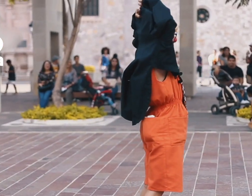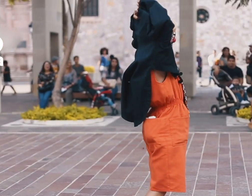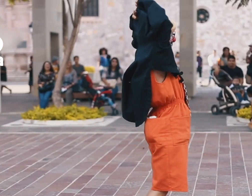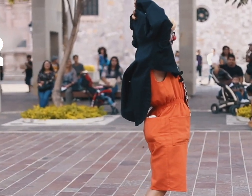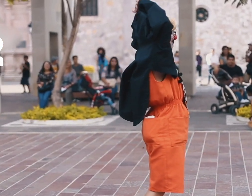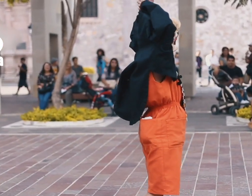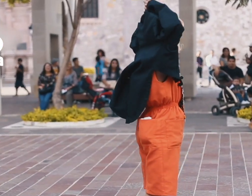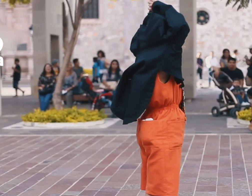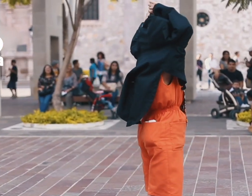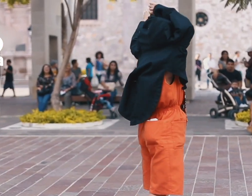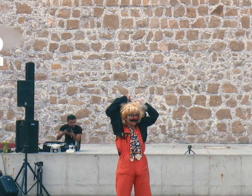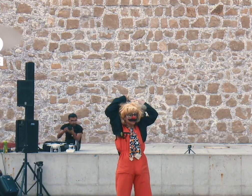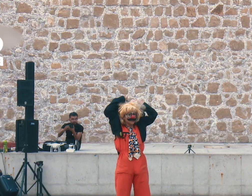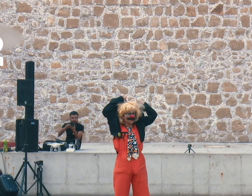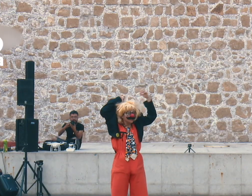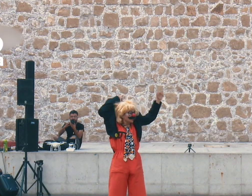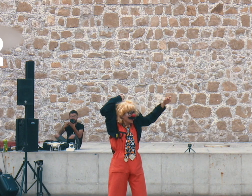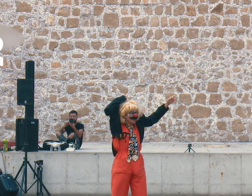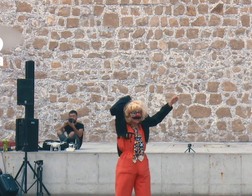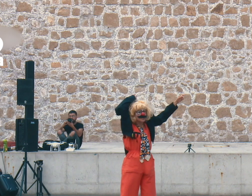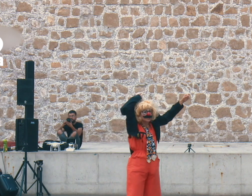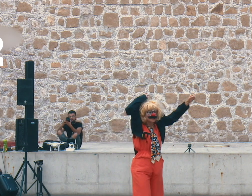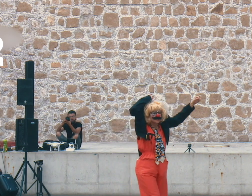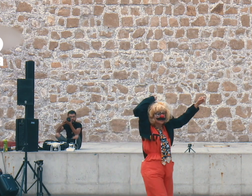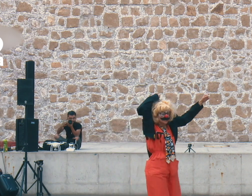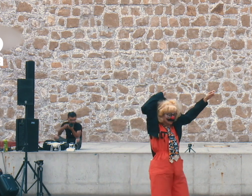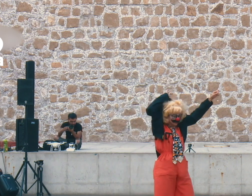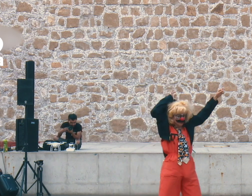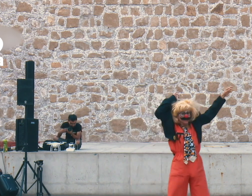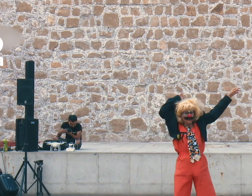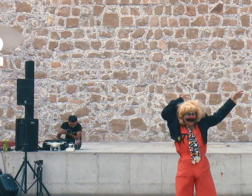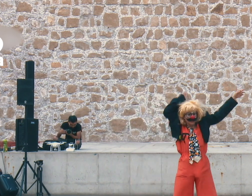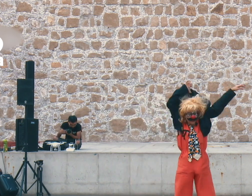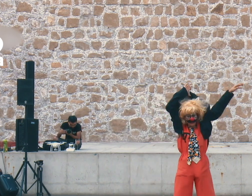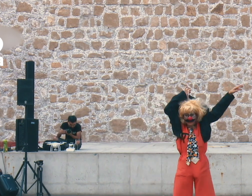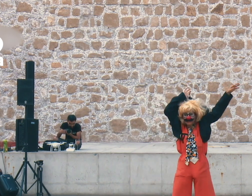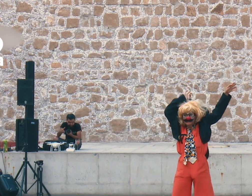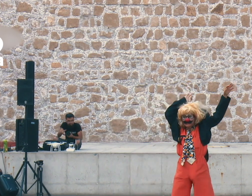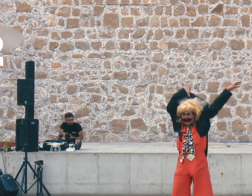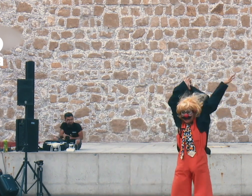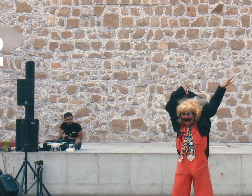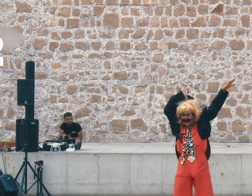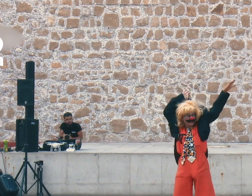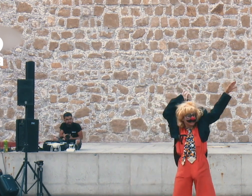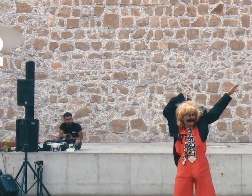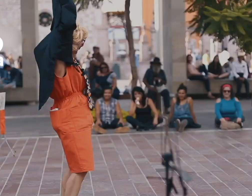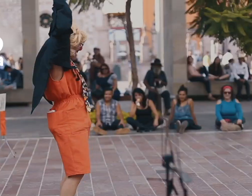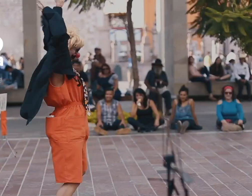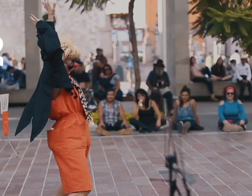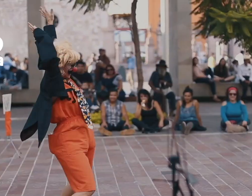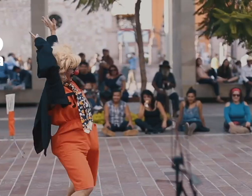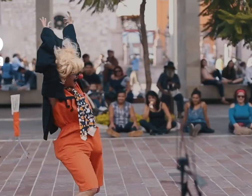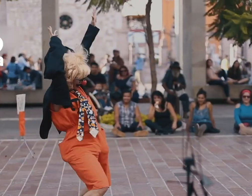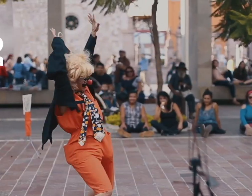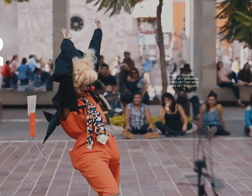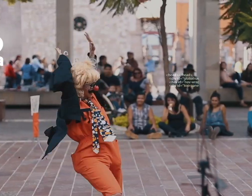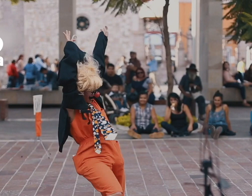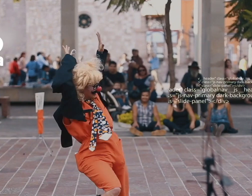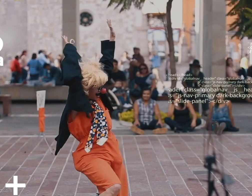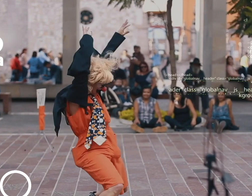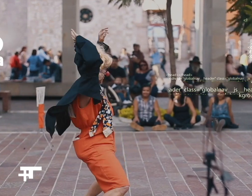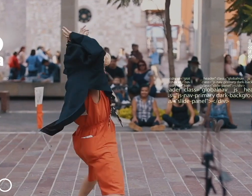lo toma el teatro y se lo apropia a este código y le regala y le